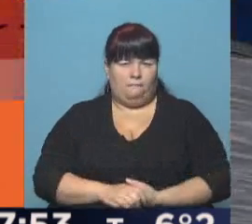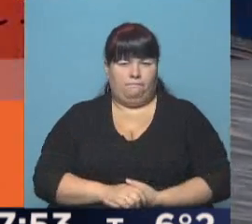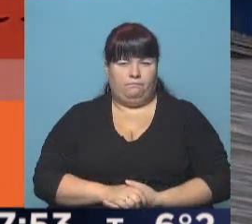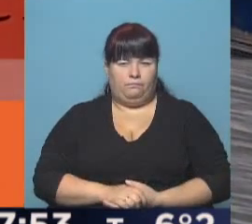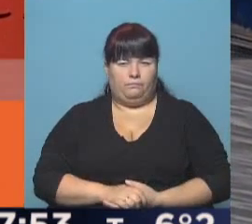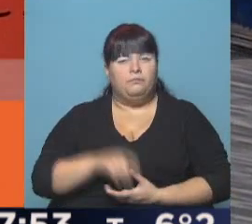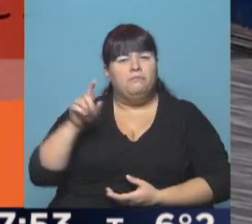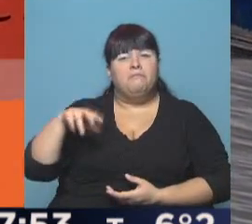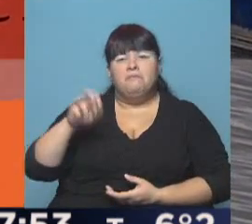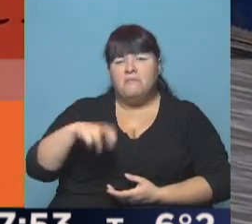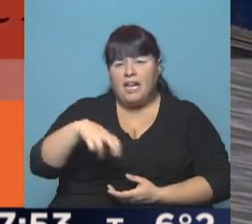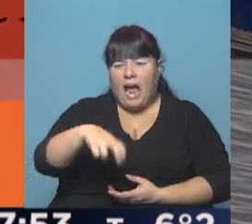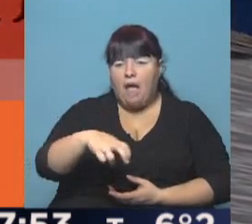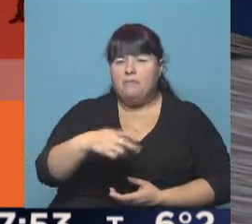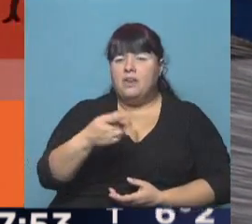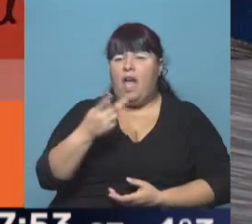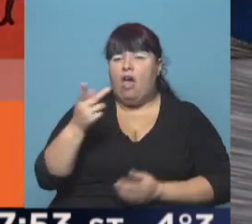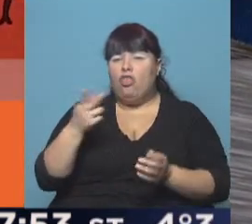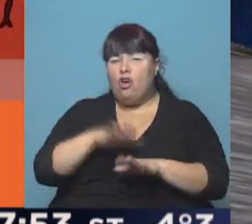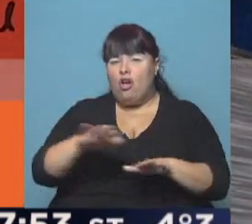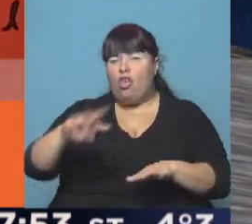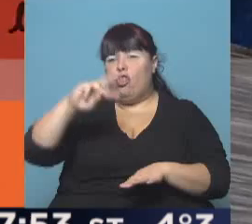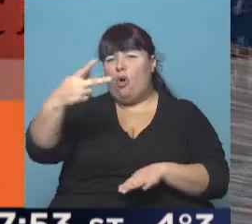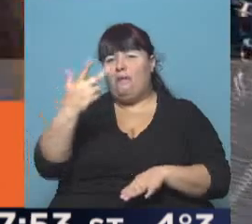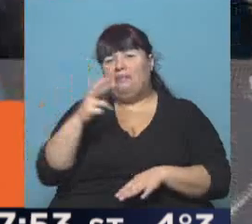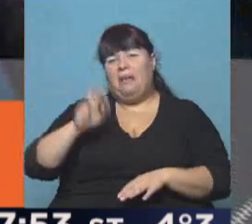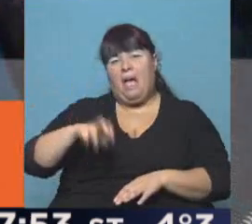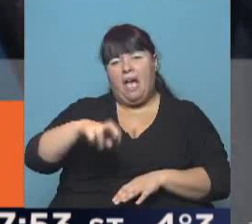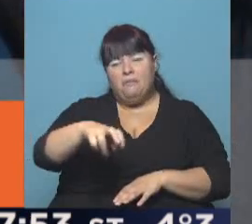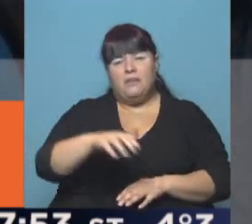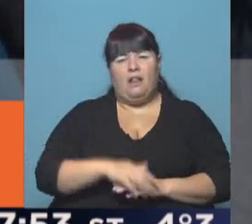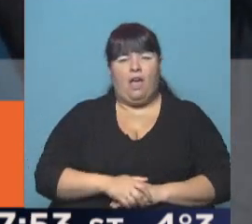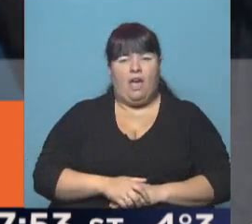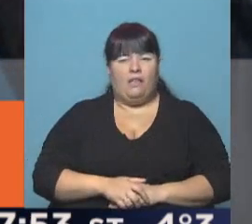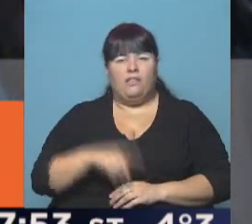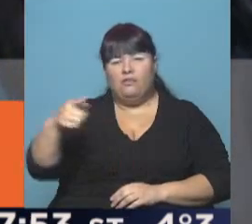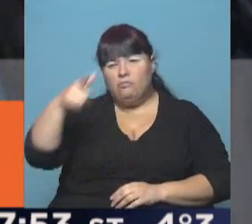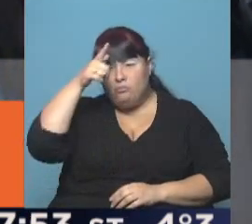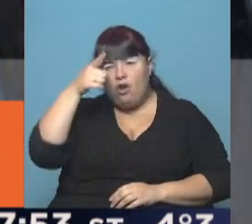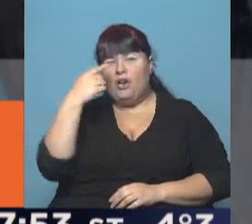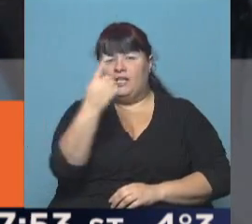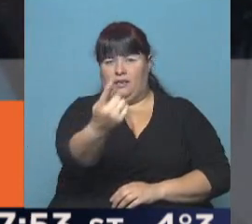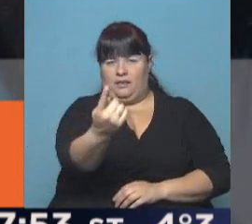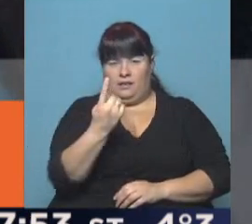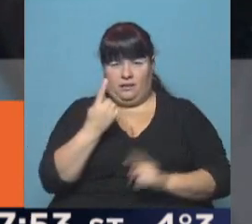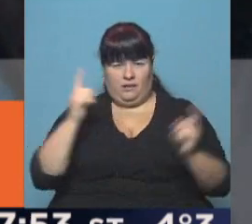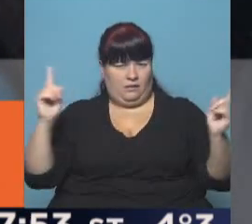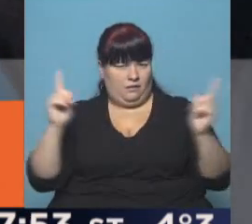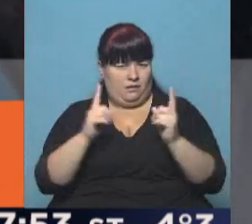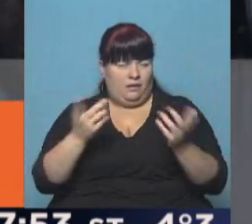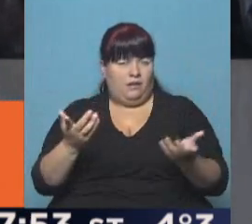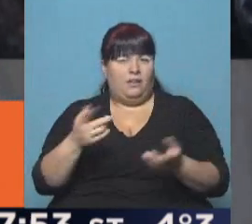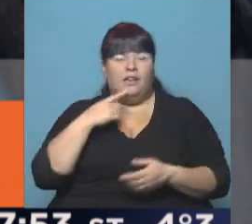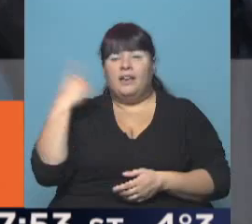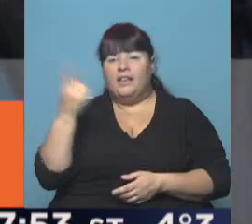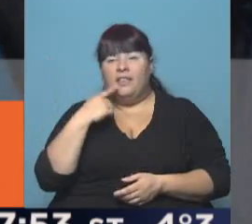ser. Él venía caminando con los dos chiquitos de acá, dos cuadras, venían caminando y este policía venía de aquel lado. Lo